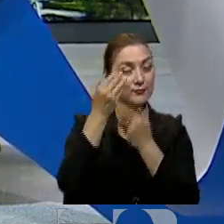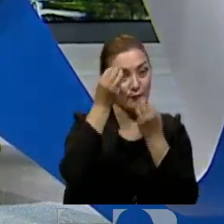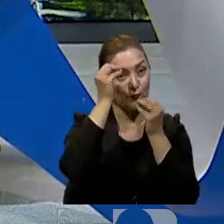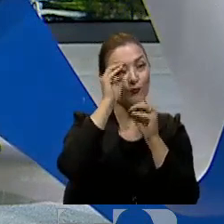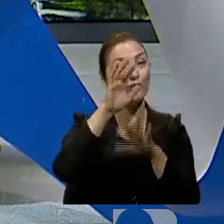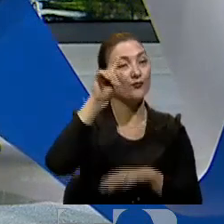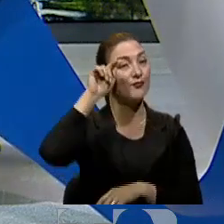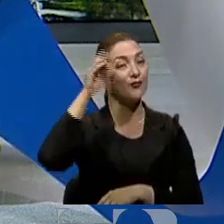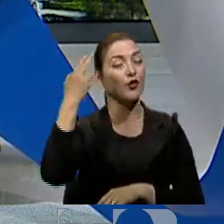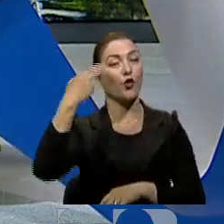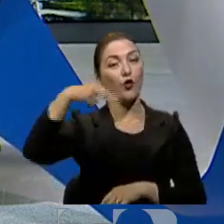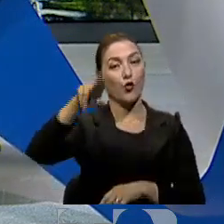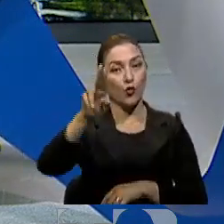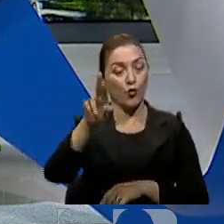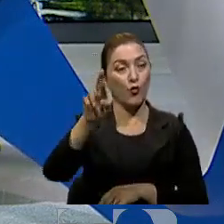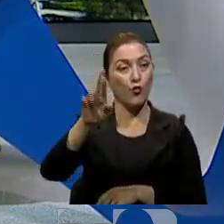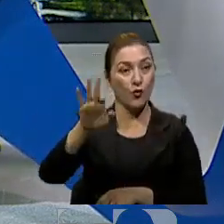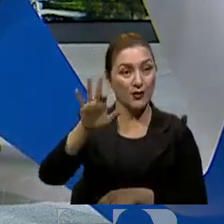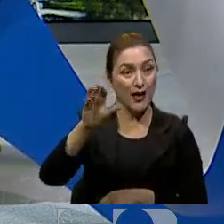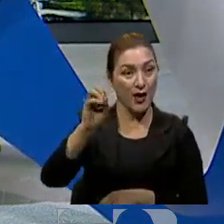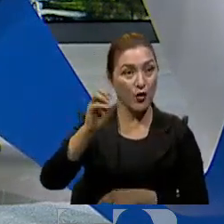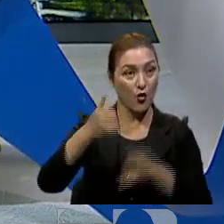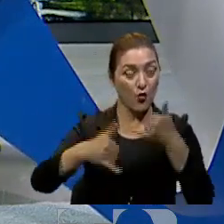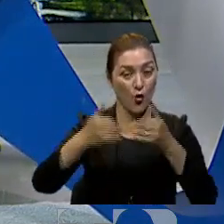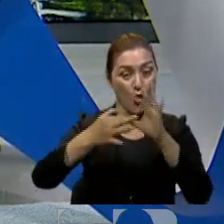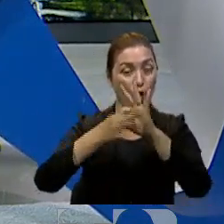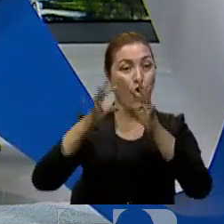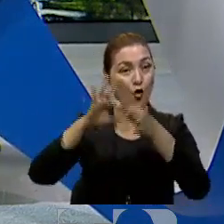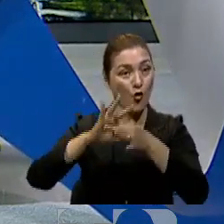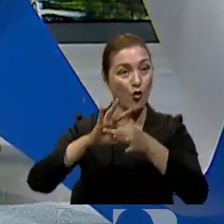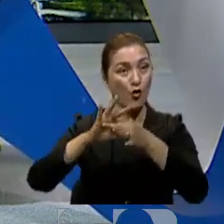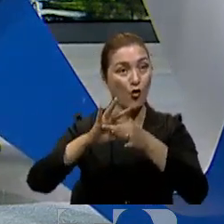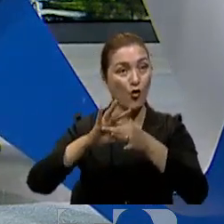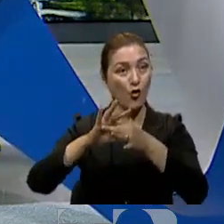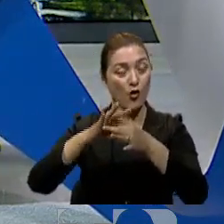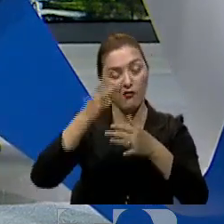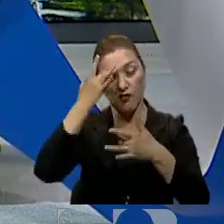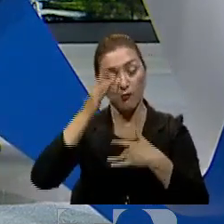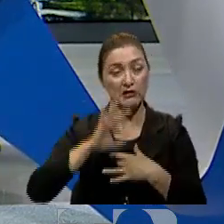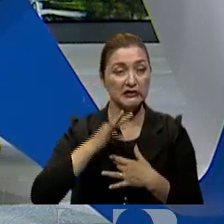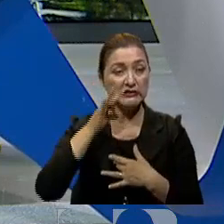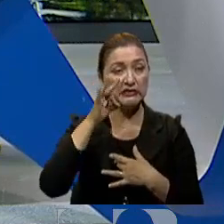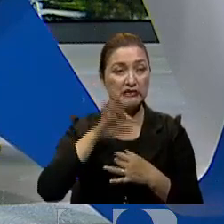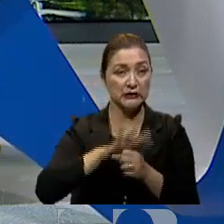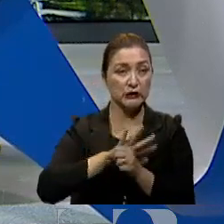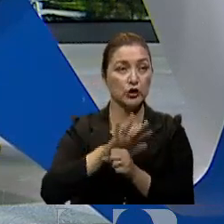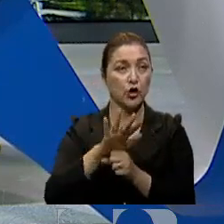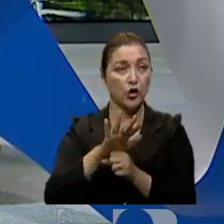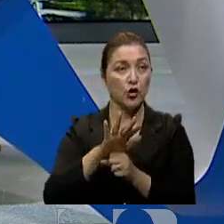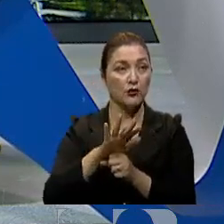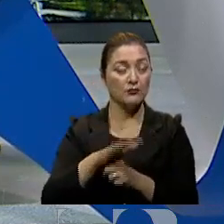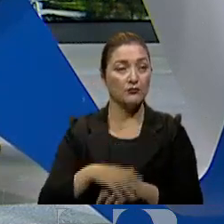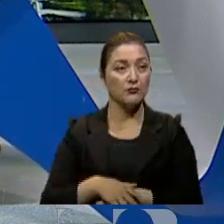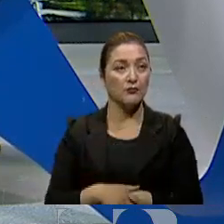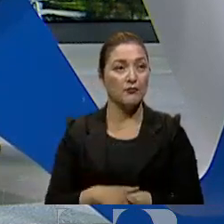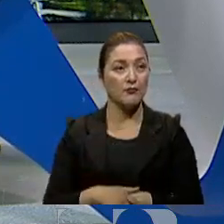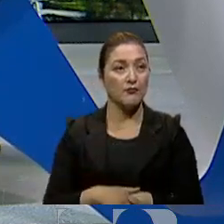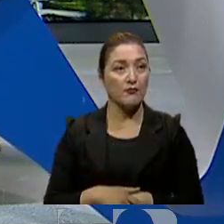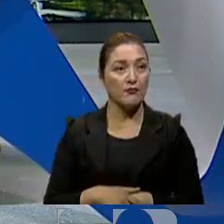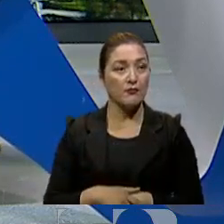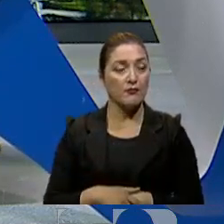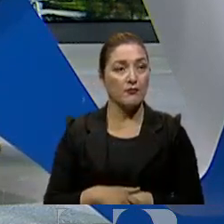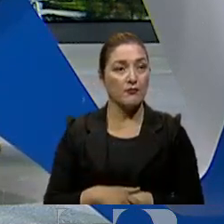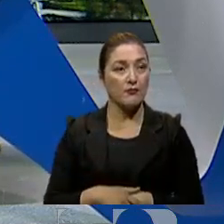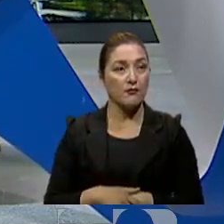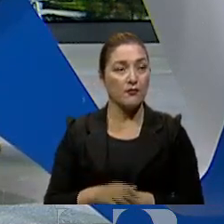¿Se acuerdan de David Hurtado? Claro que sí. Los Juegos Olímpicos pasados, ¿qué le pasó? Tuvo COVID. Tuvo que estar encerrado en su Entrenaba su